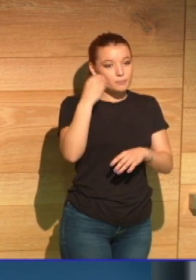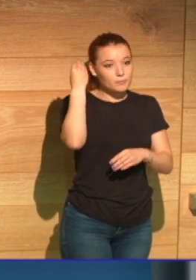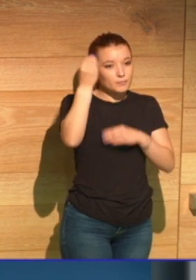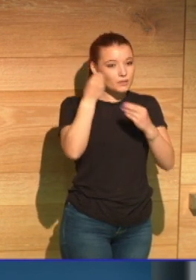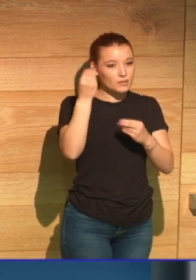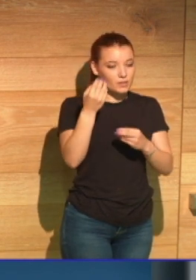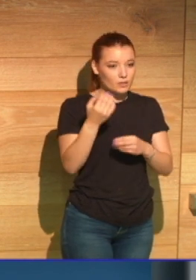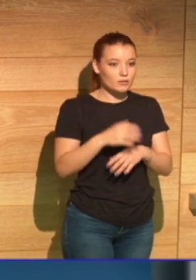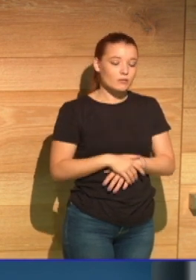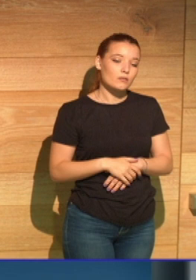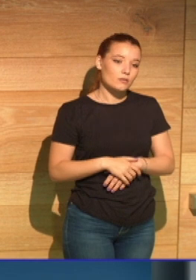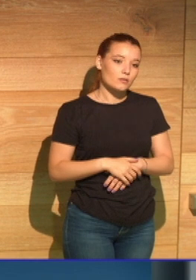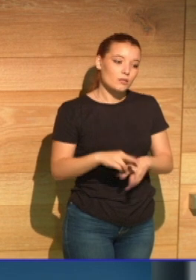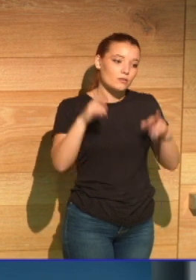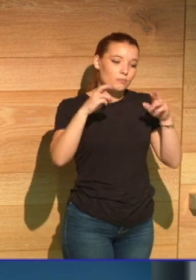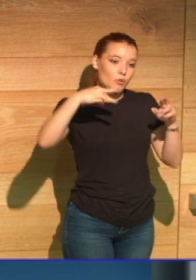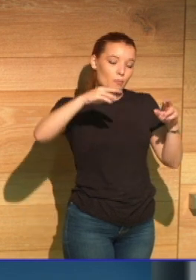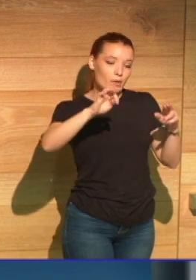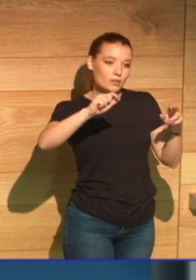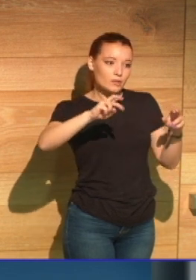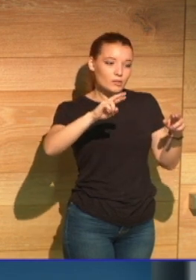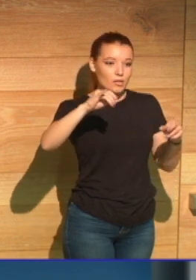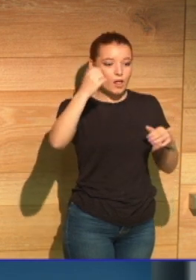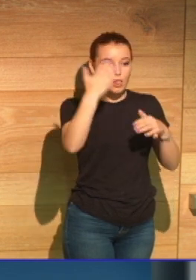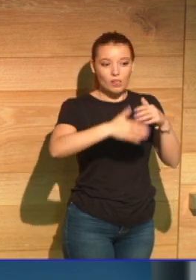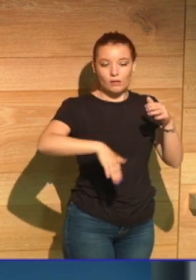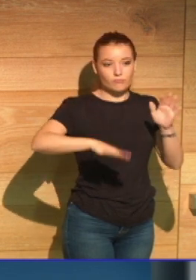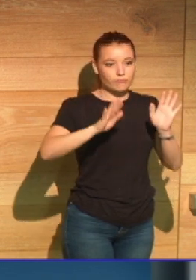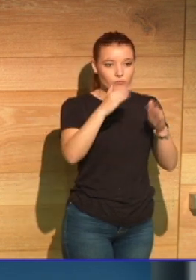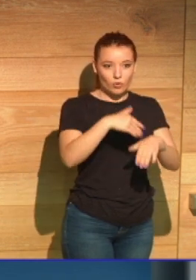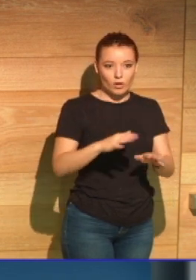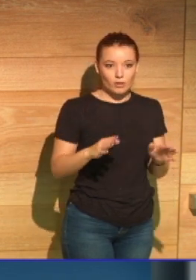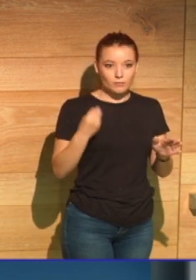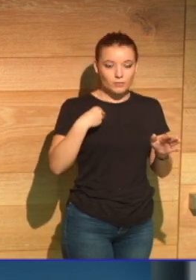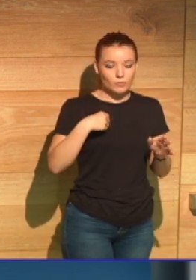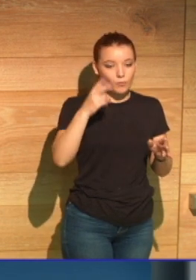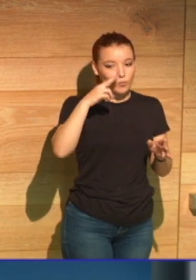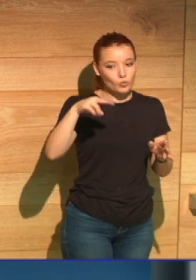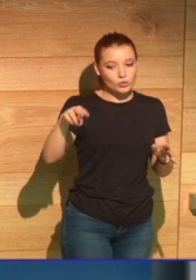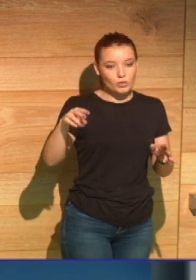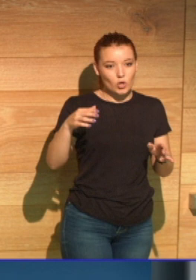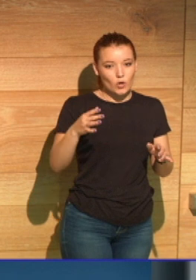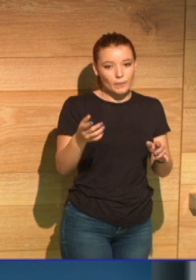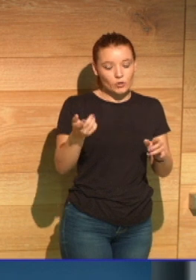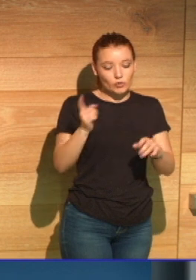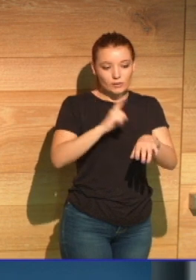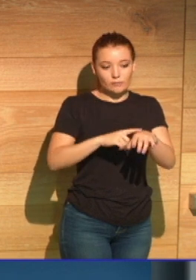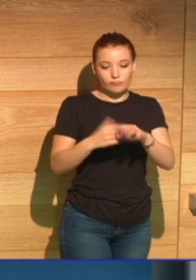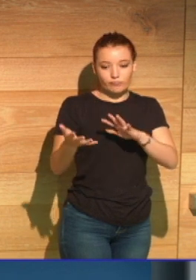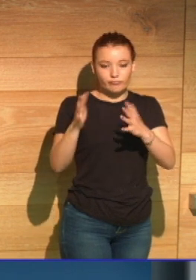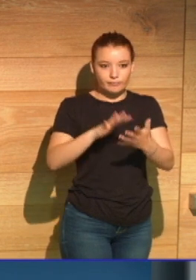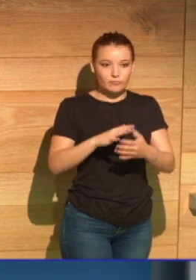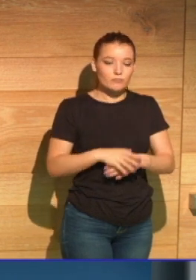también en ese sentido de cruzar límites, convertir un museo en algo totalmente temporal, incluir temas de los que no se habla